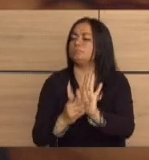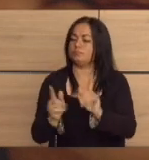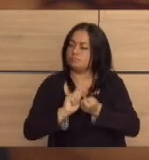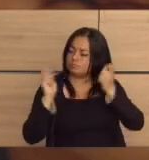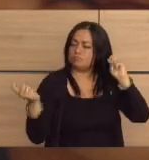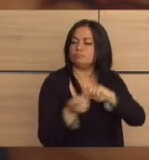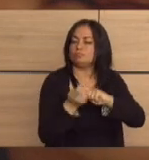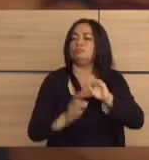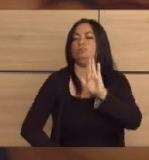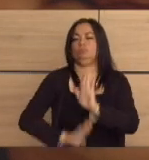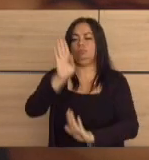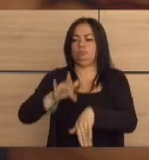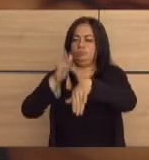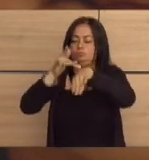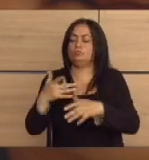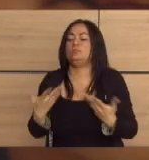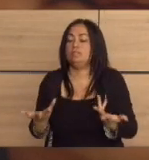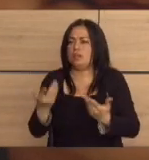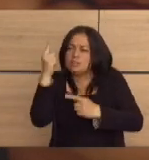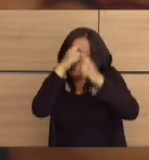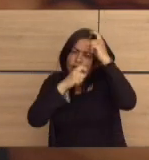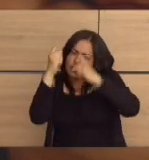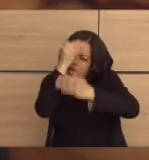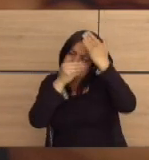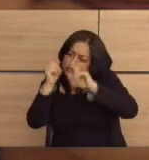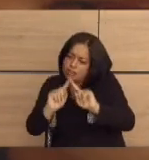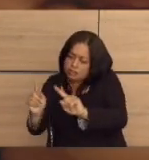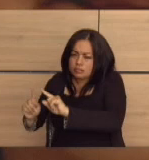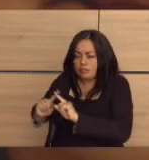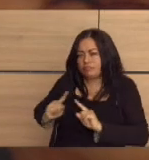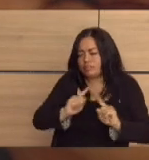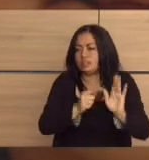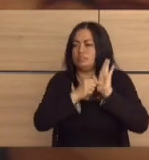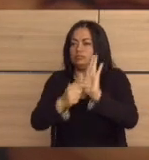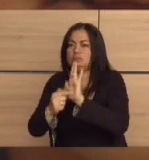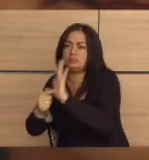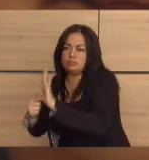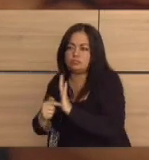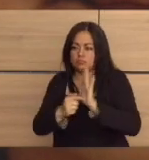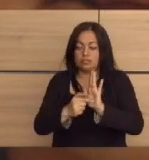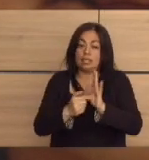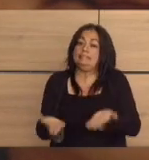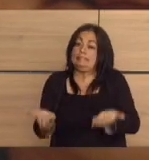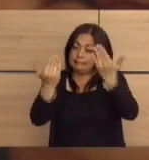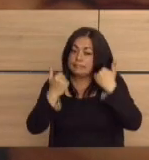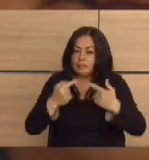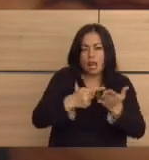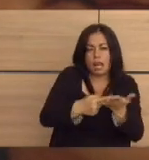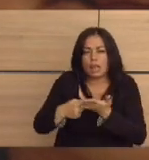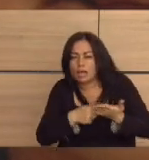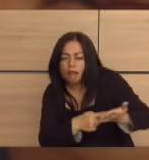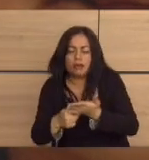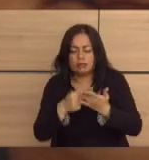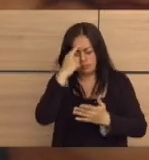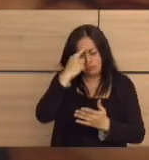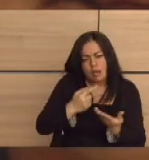promover desarrollo. Estos distintos análisis y representaciones de rol permitirán debatir, elaborar de forma